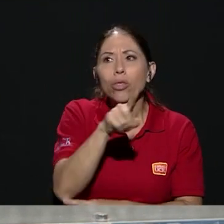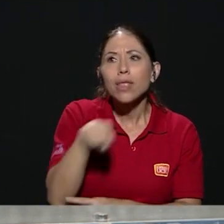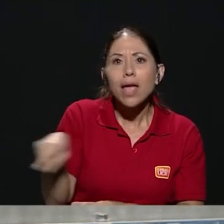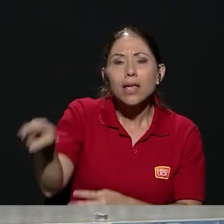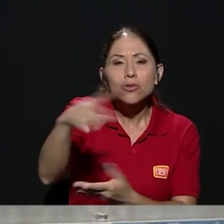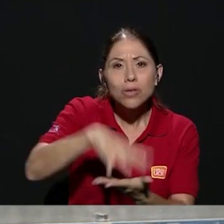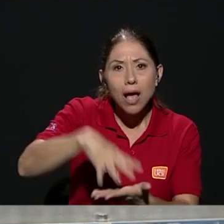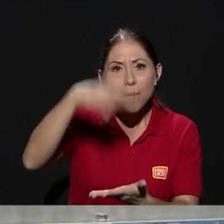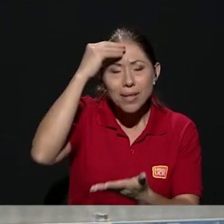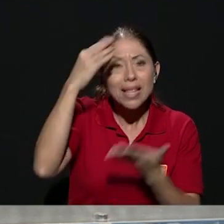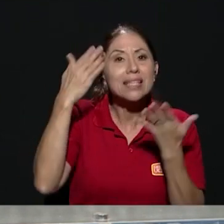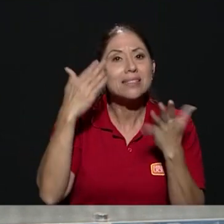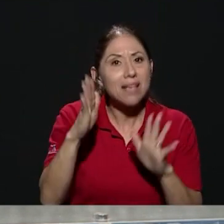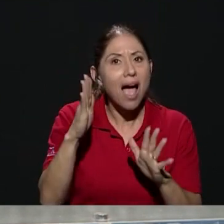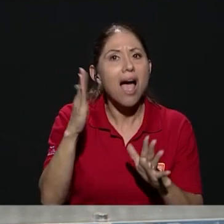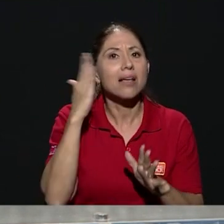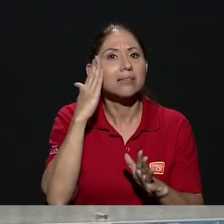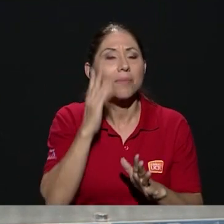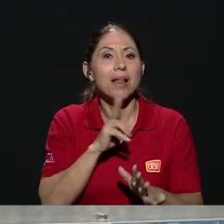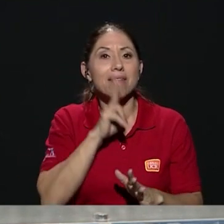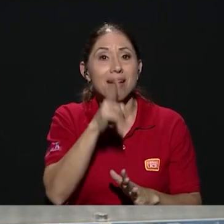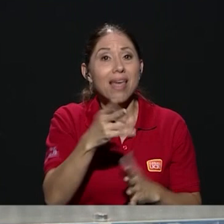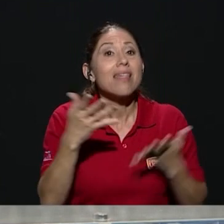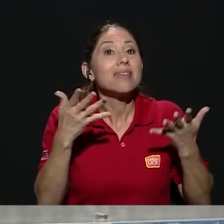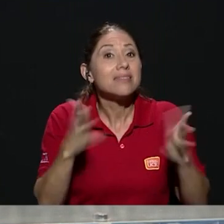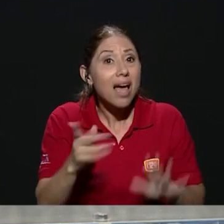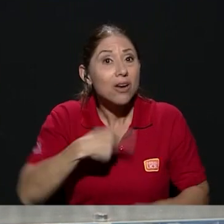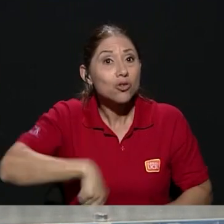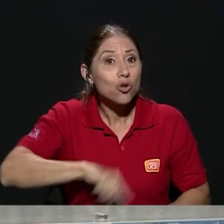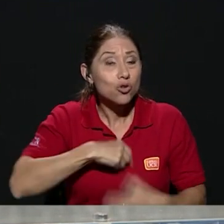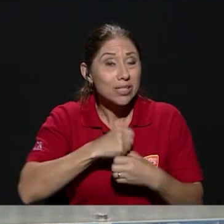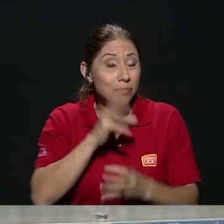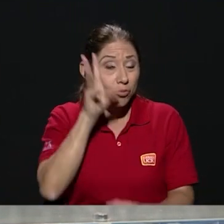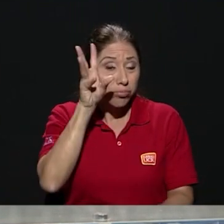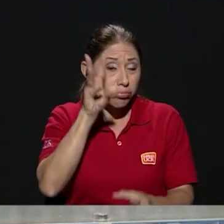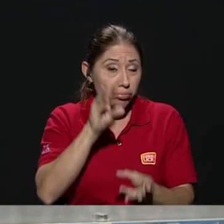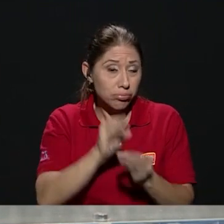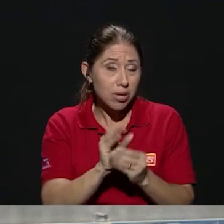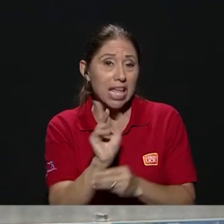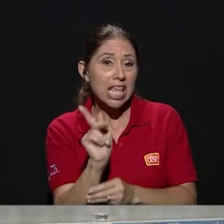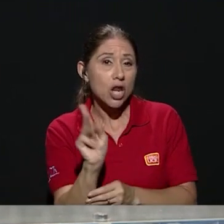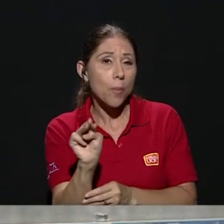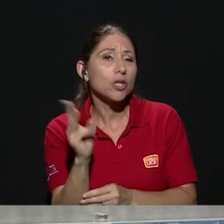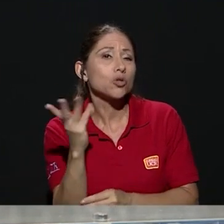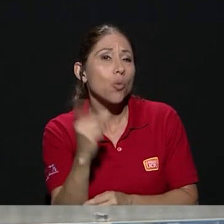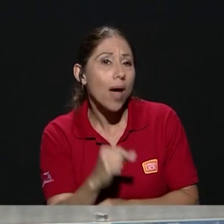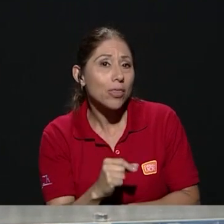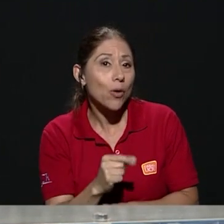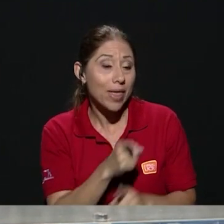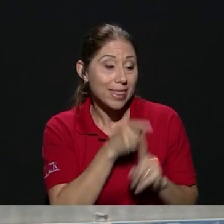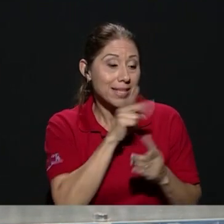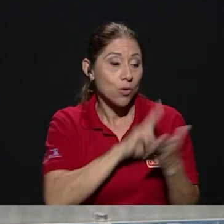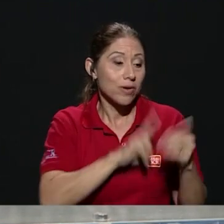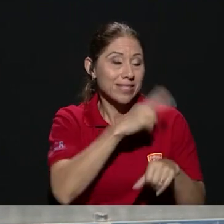Ya hicimos un kilometraje y hay estudiantes que tienen que, de la Universidad Nacional a sus casas, son